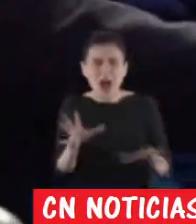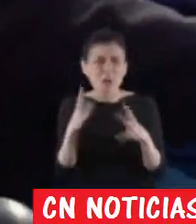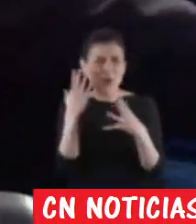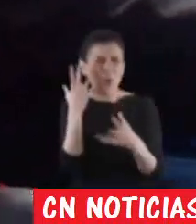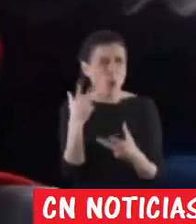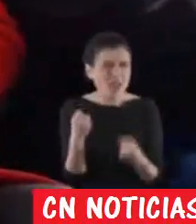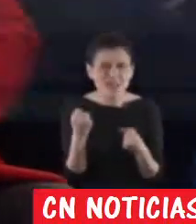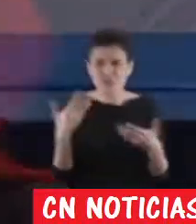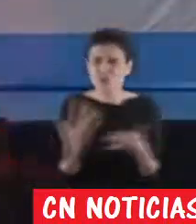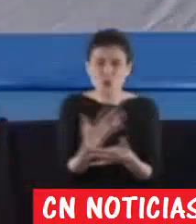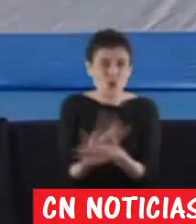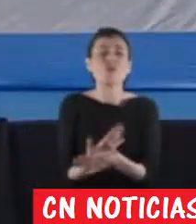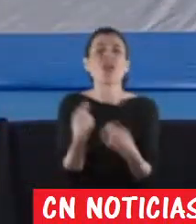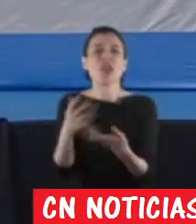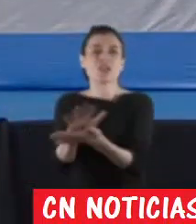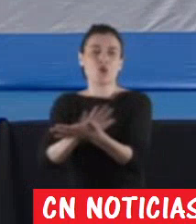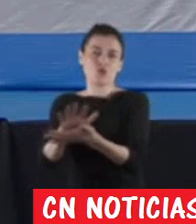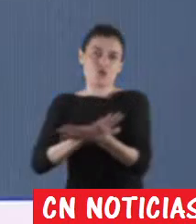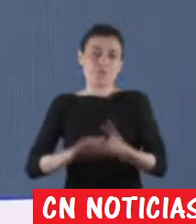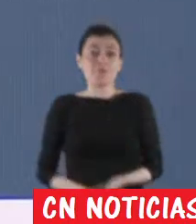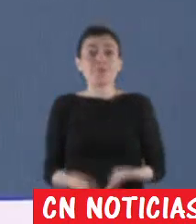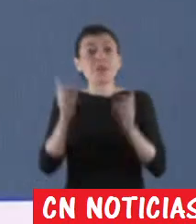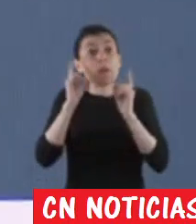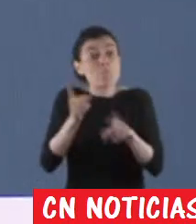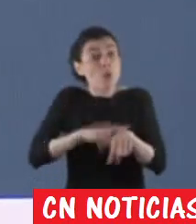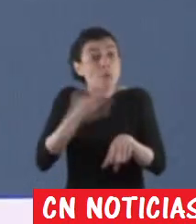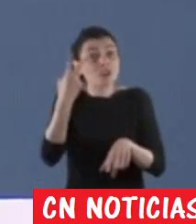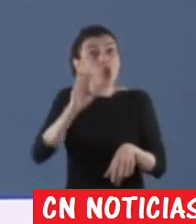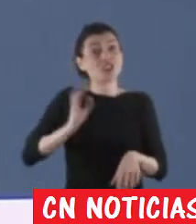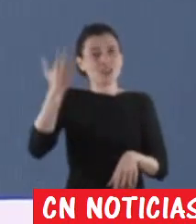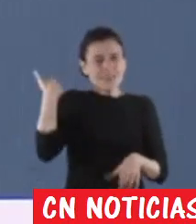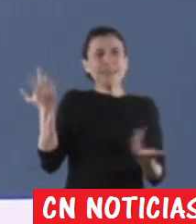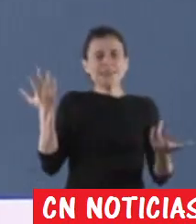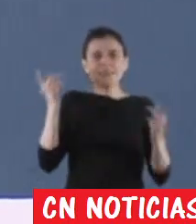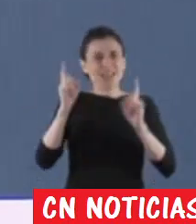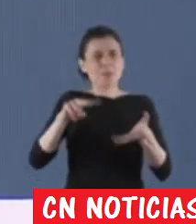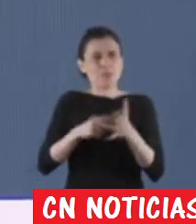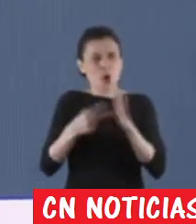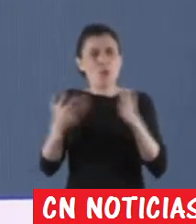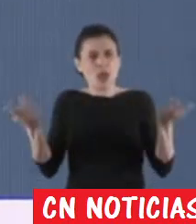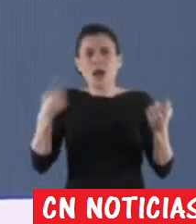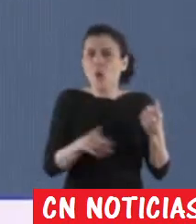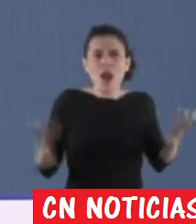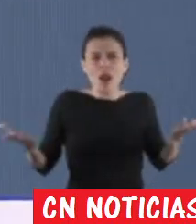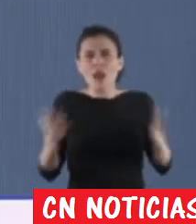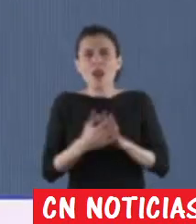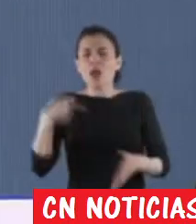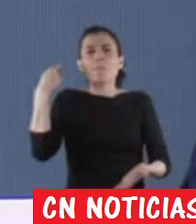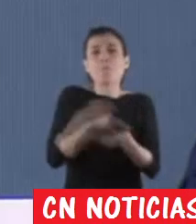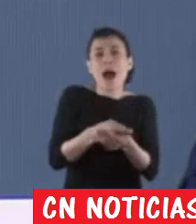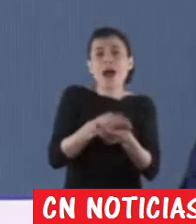más grande que hubo. Ahí en abril de 2020 teníamos el problema de que había que pagar el